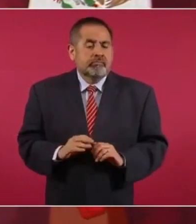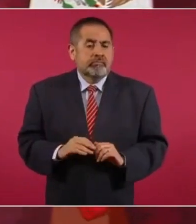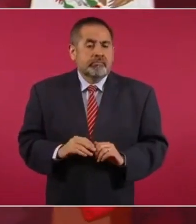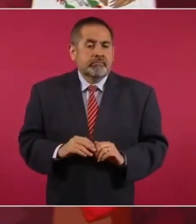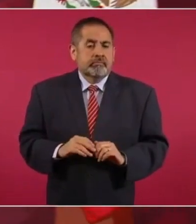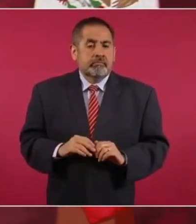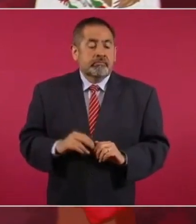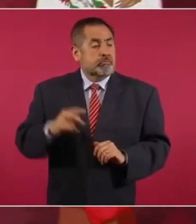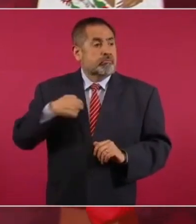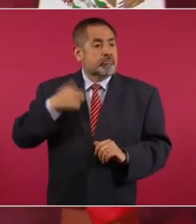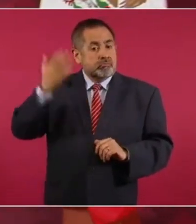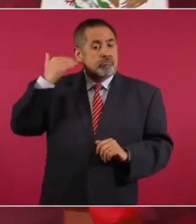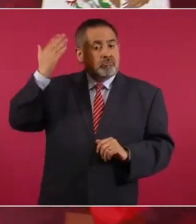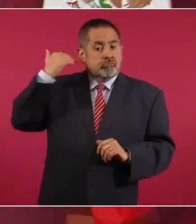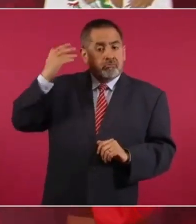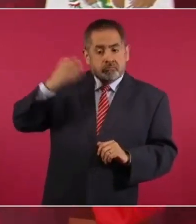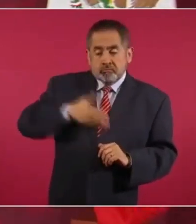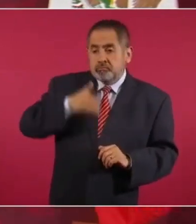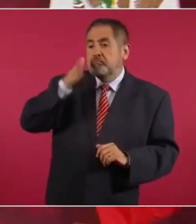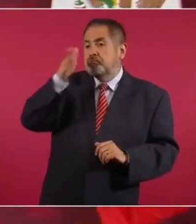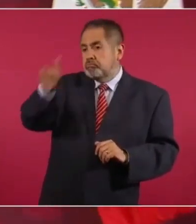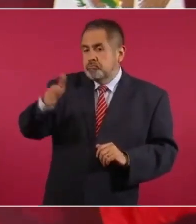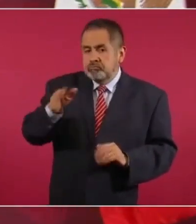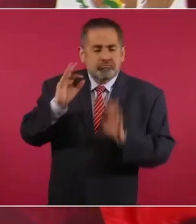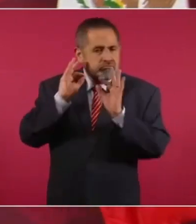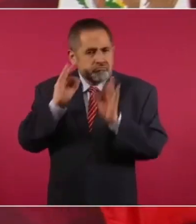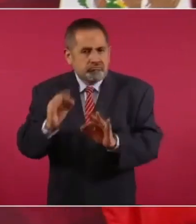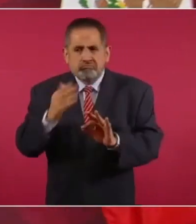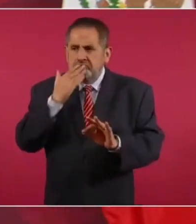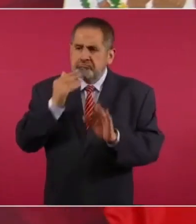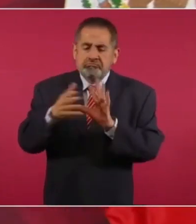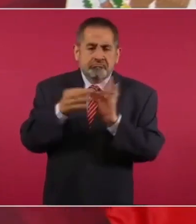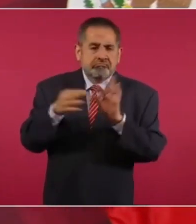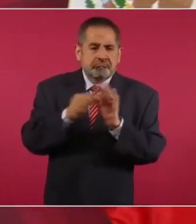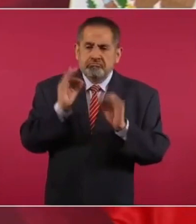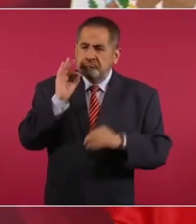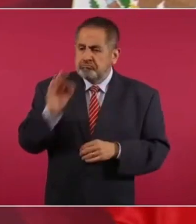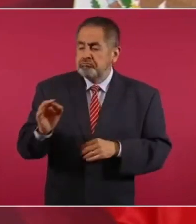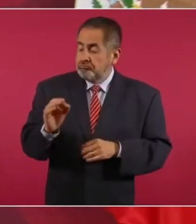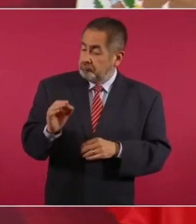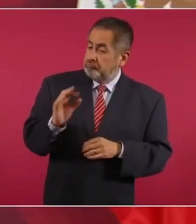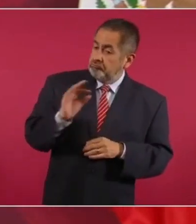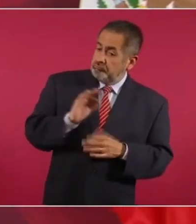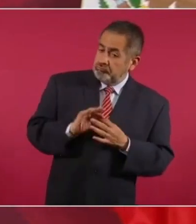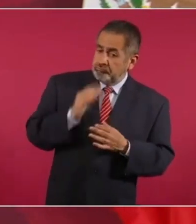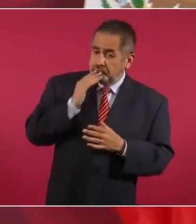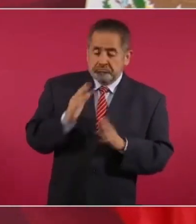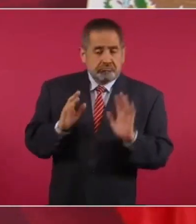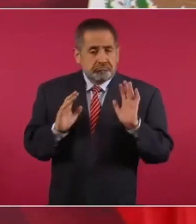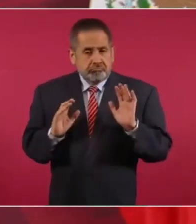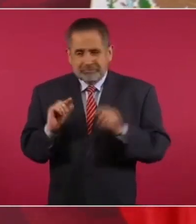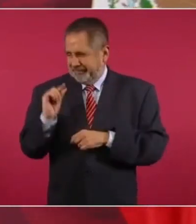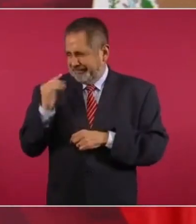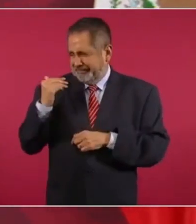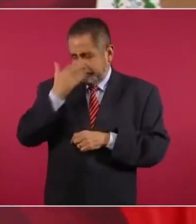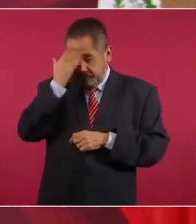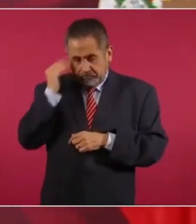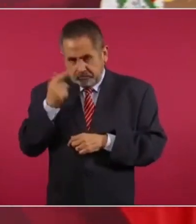cada vez que voy allá se habla bien. Y digo, no sé últimamente,